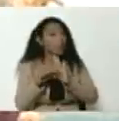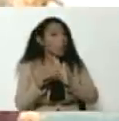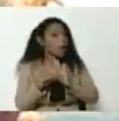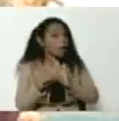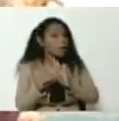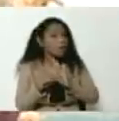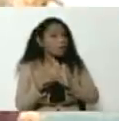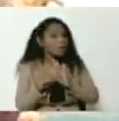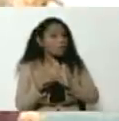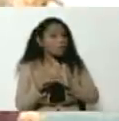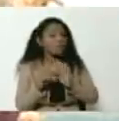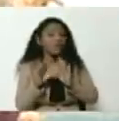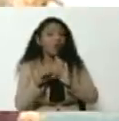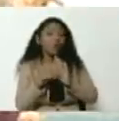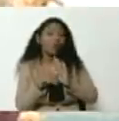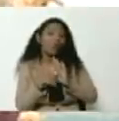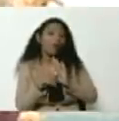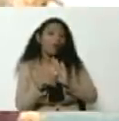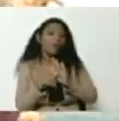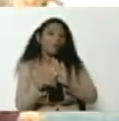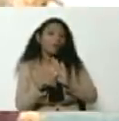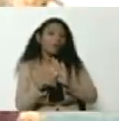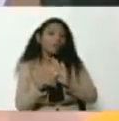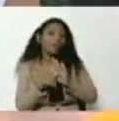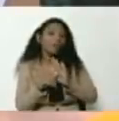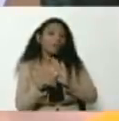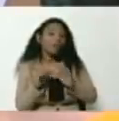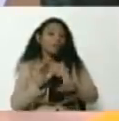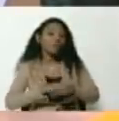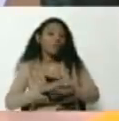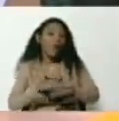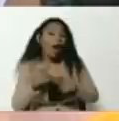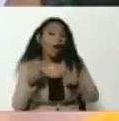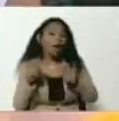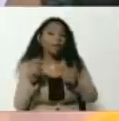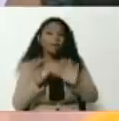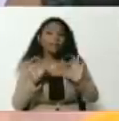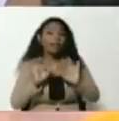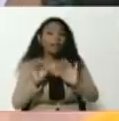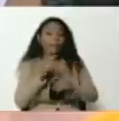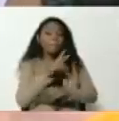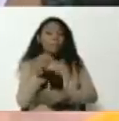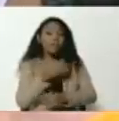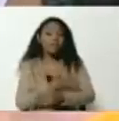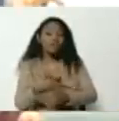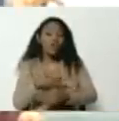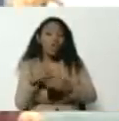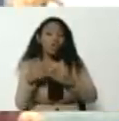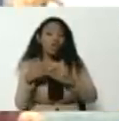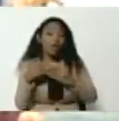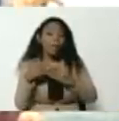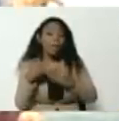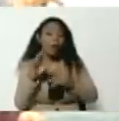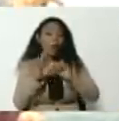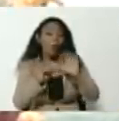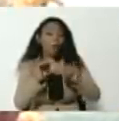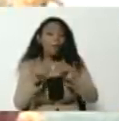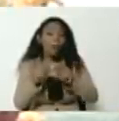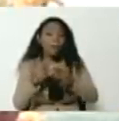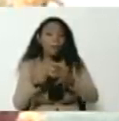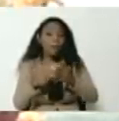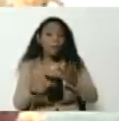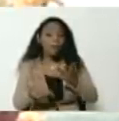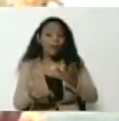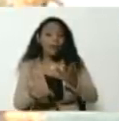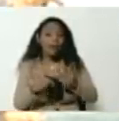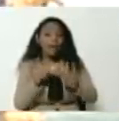Pompeo. Se lo robaron, señor Abrams. Porque ni siquiera los 20 millones de dólares para comprar insumos,